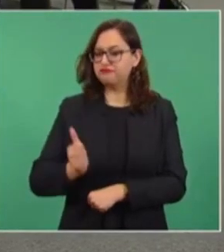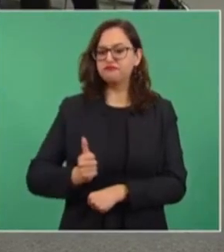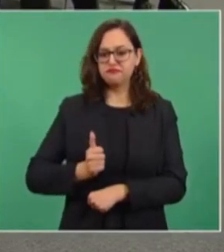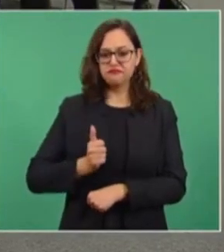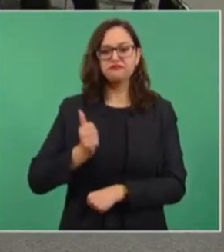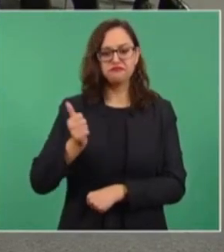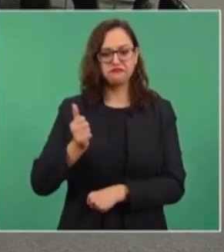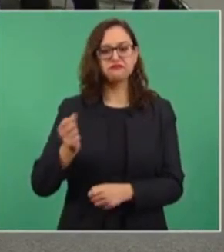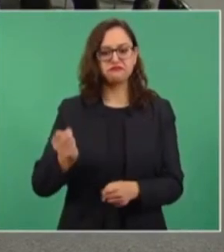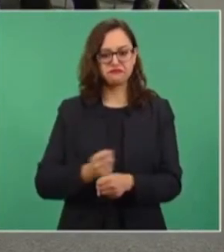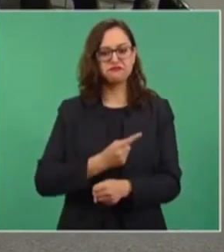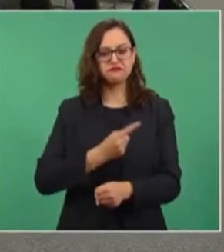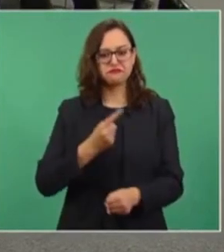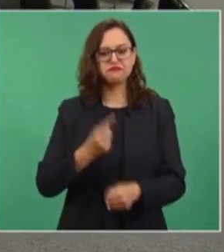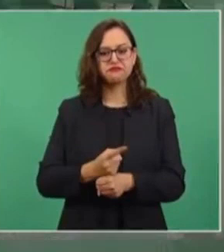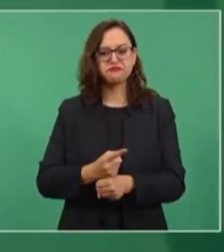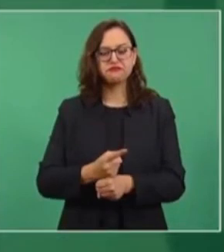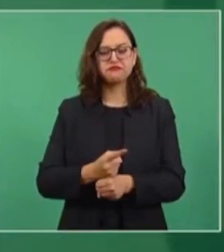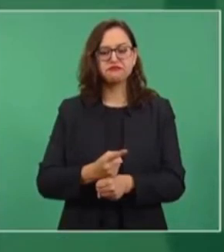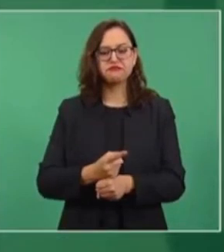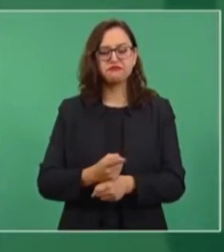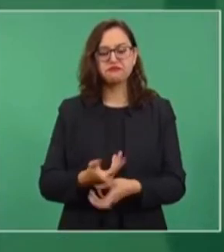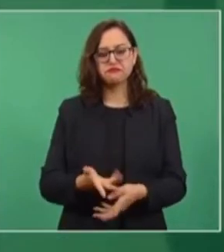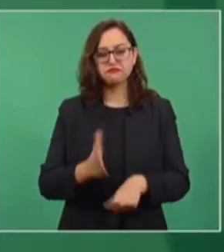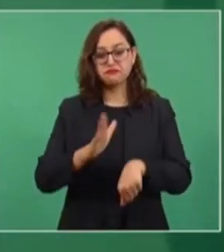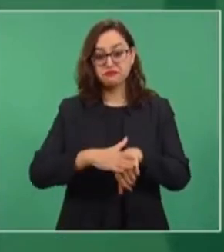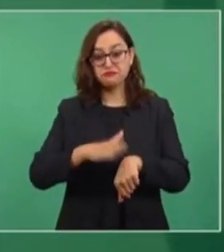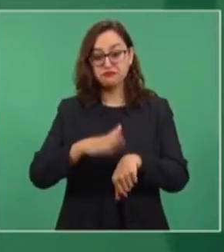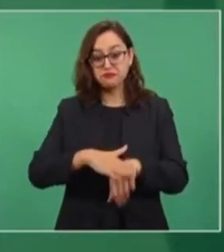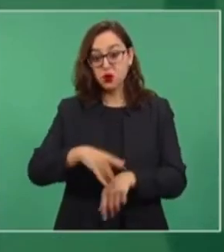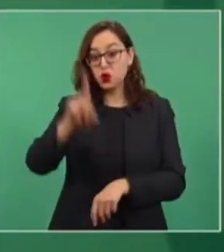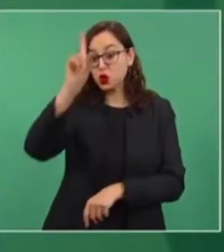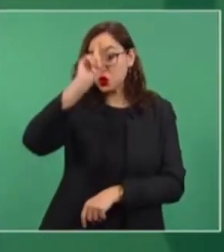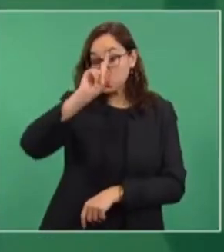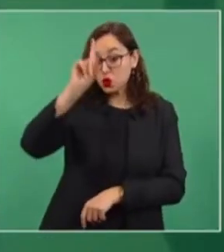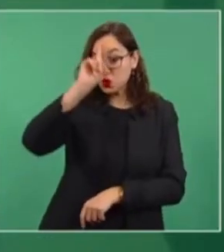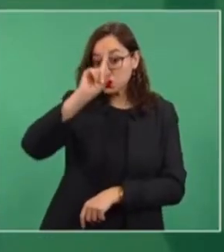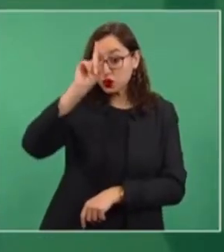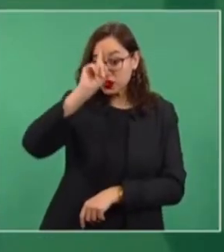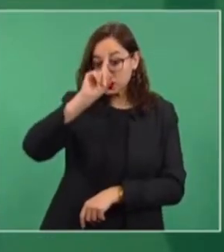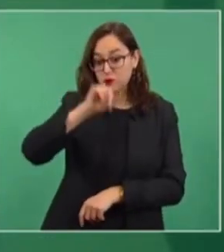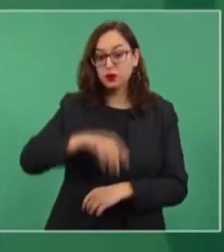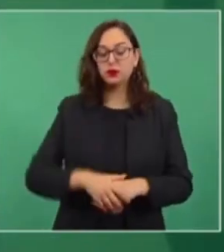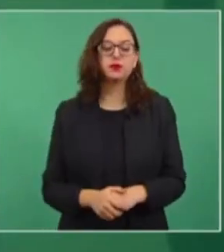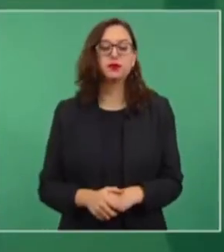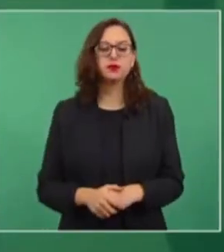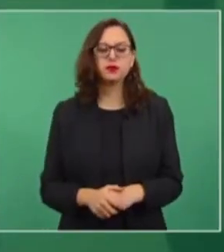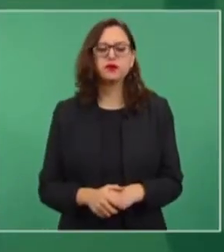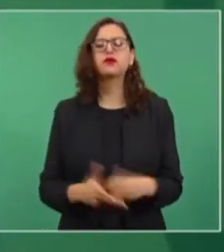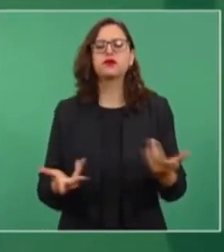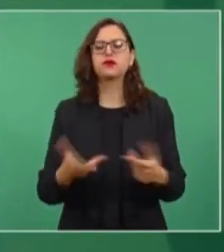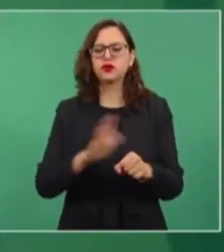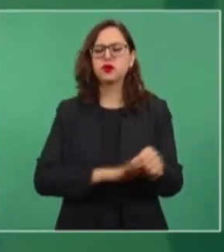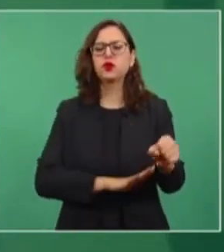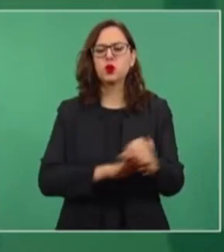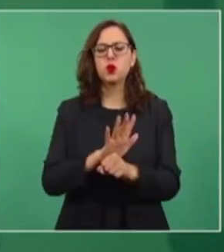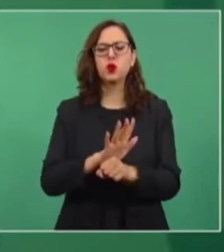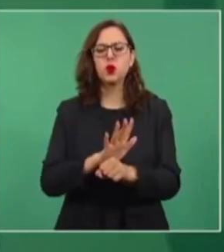de hacer alguna recomendación. Y la recomendación que hago